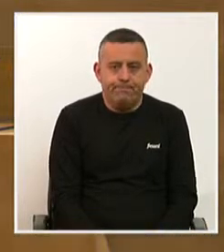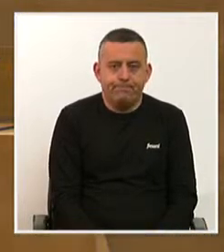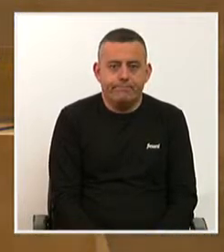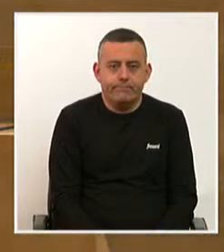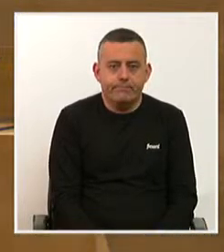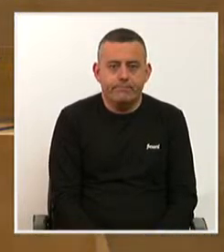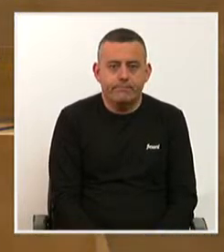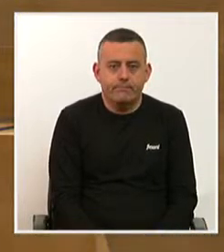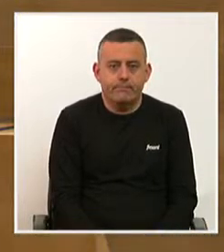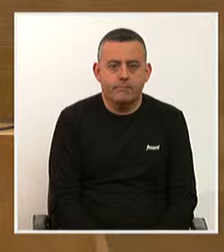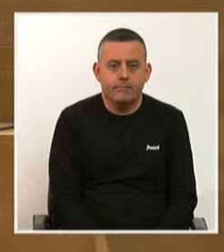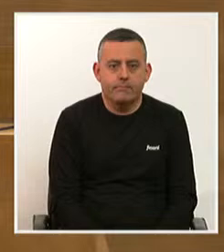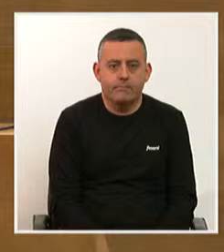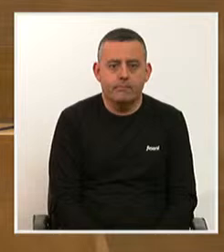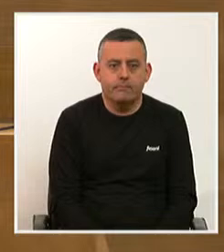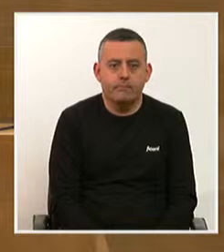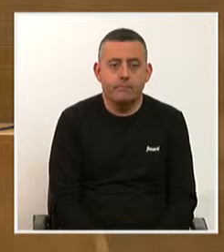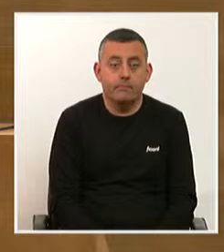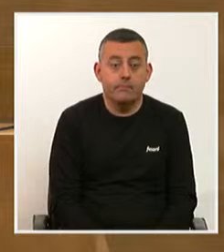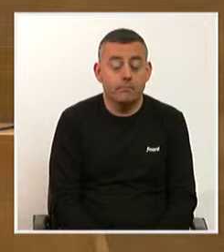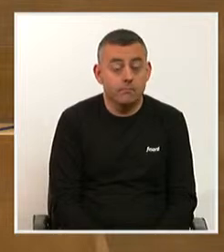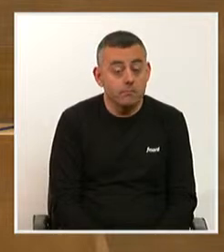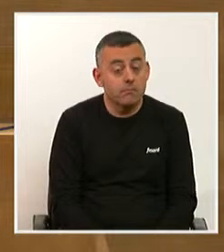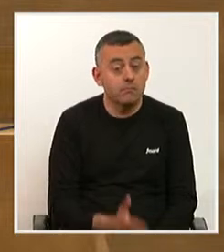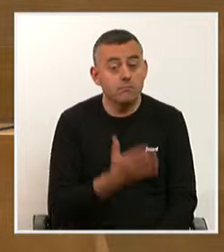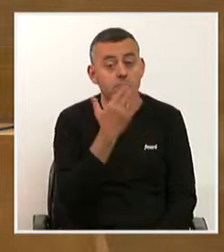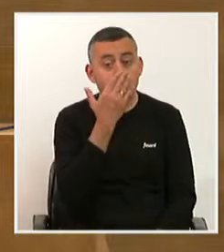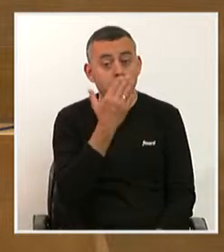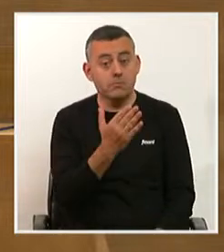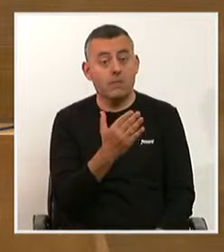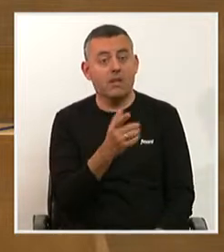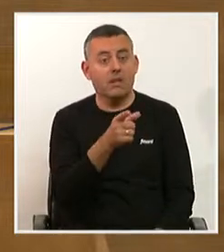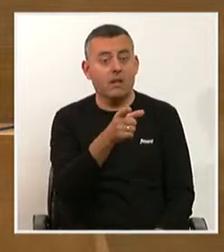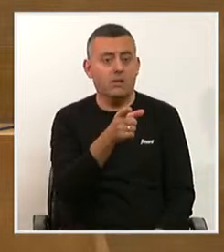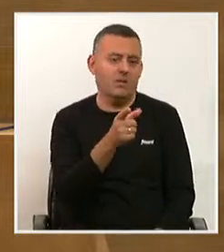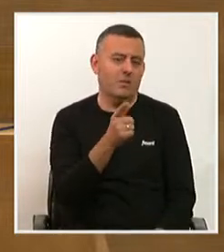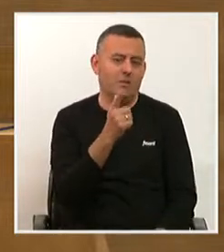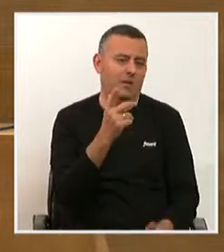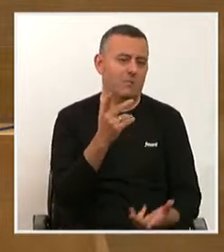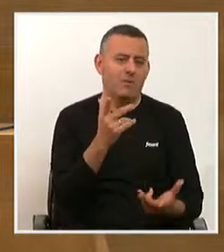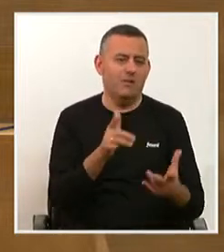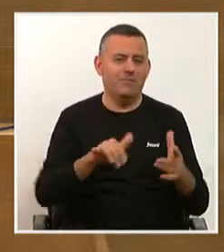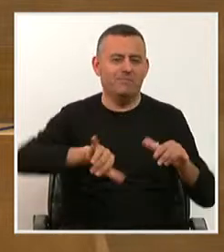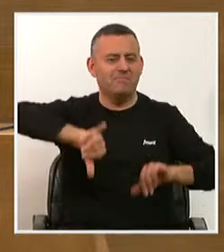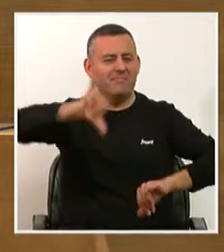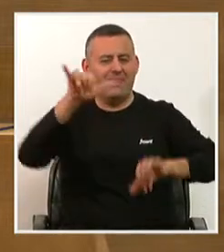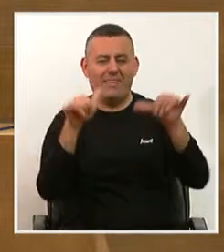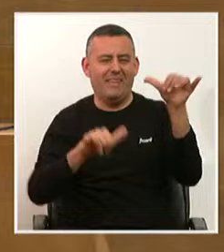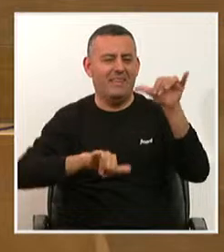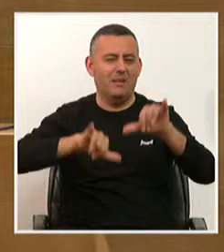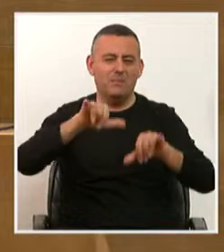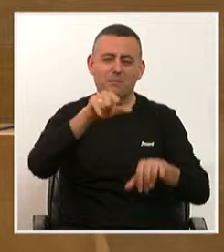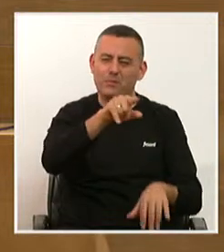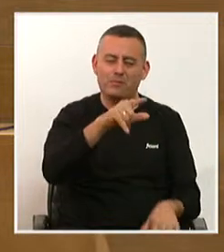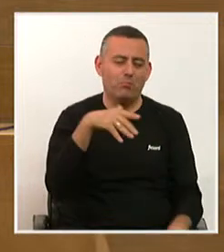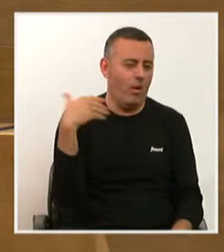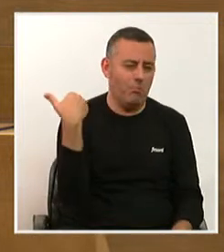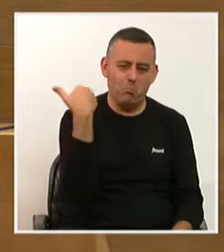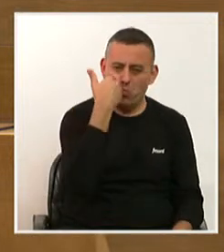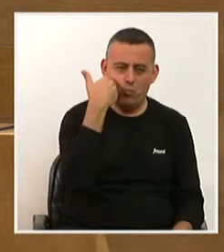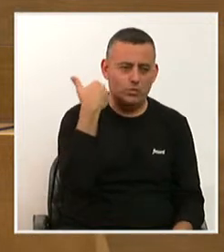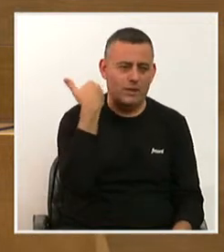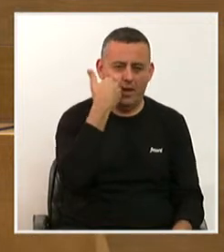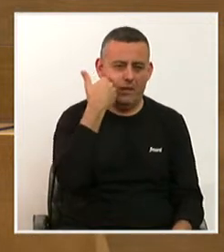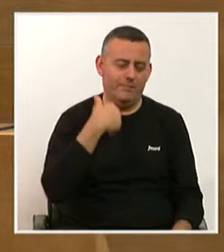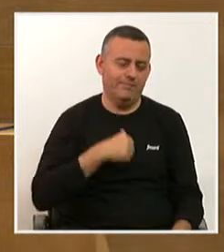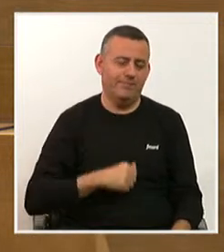Espinosa de verit que cu deisme cu de cisme y de cara dura que tenen vedes pero no vos